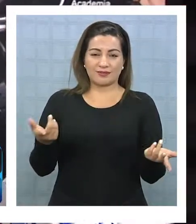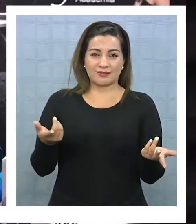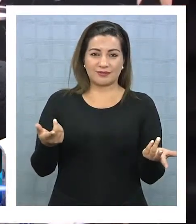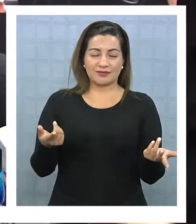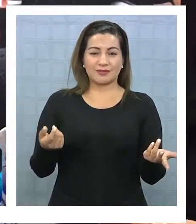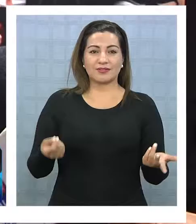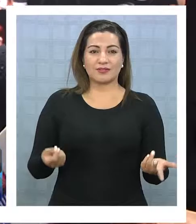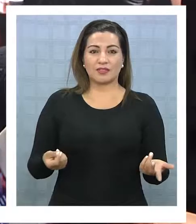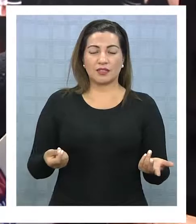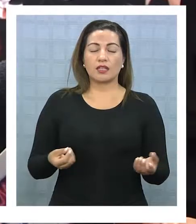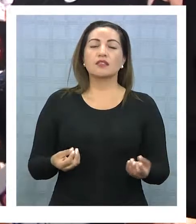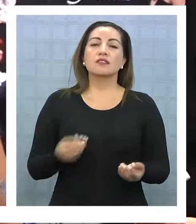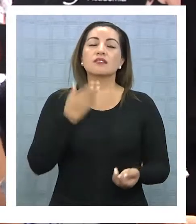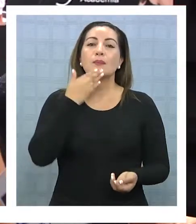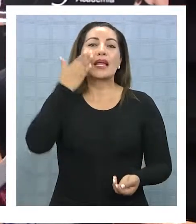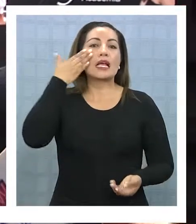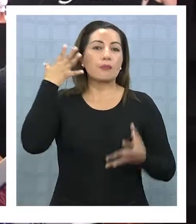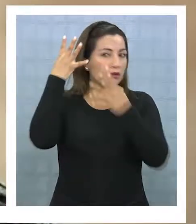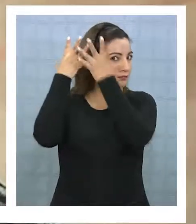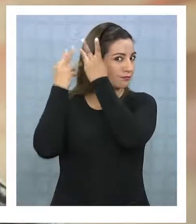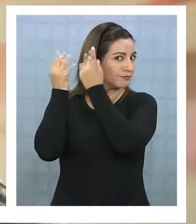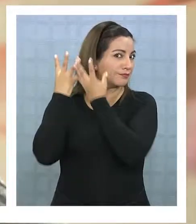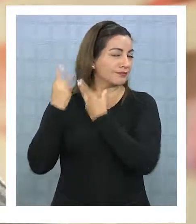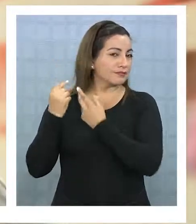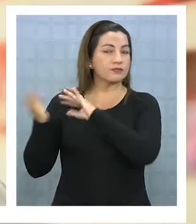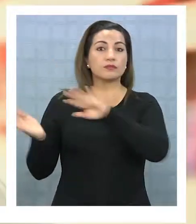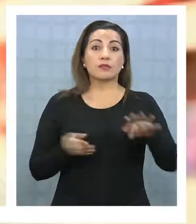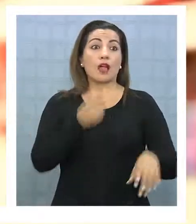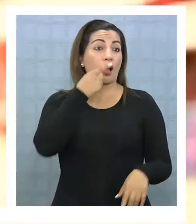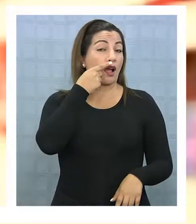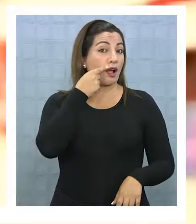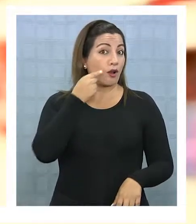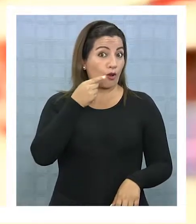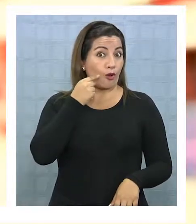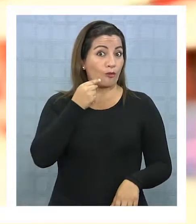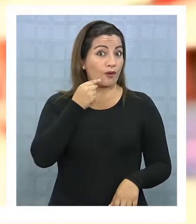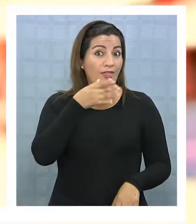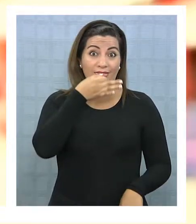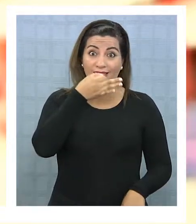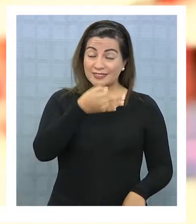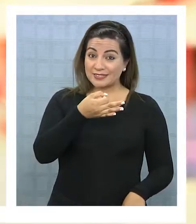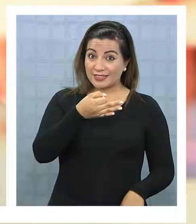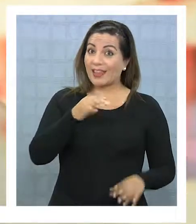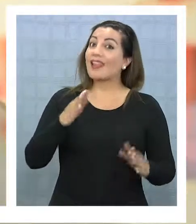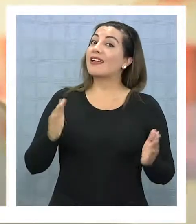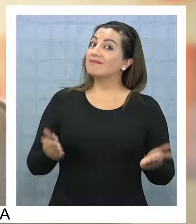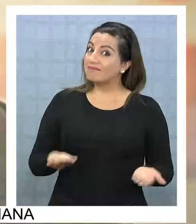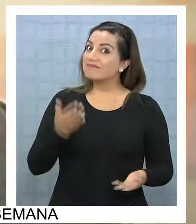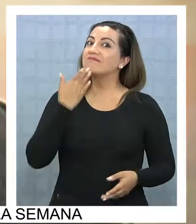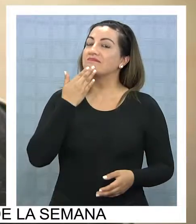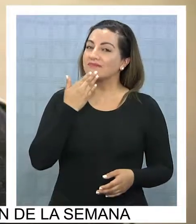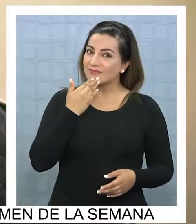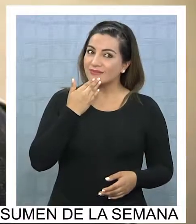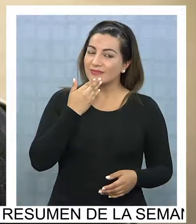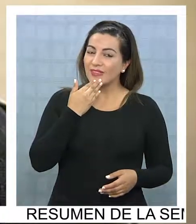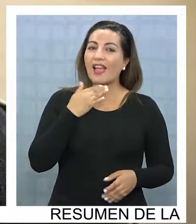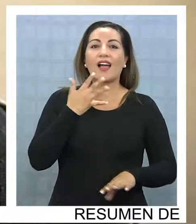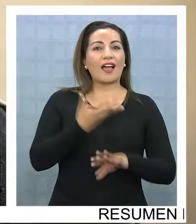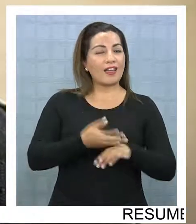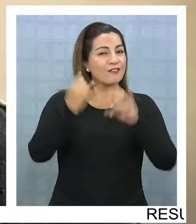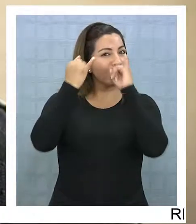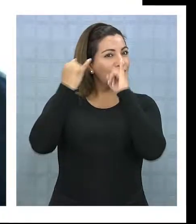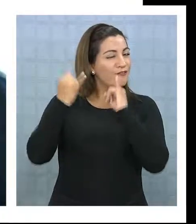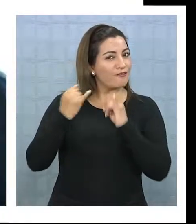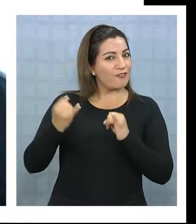una buena crema hidratante para hidratar el cabello. A los hombres no los podemos dejar de lado. Y es que en estilos destaca la